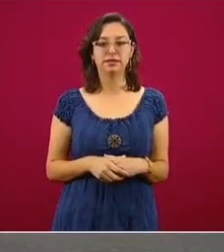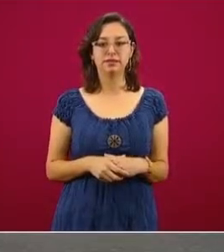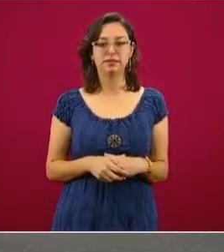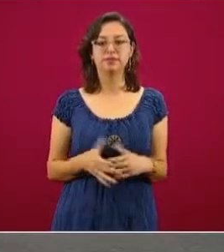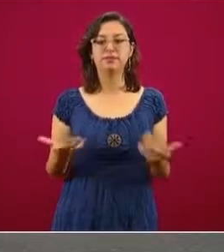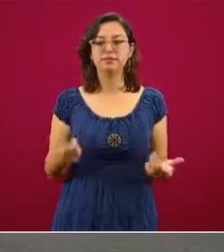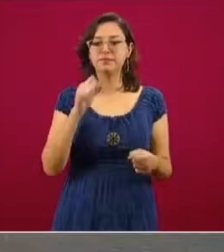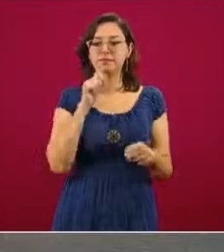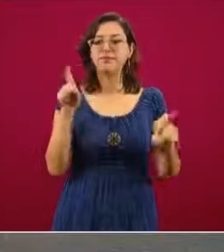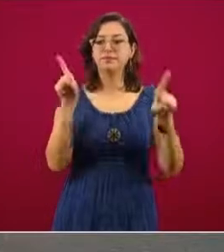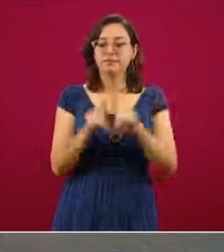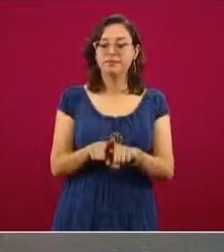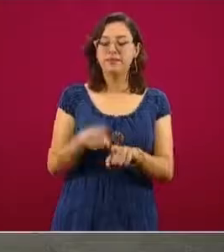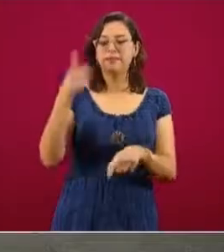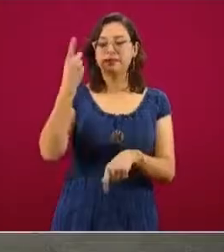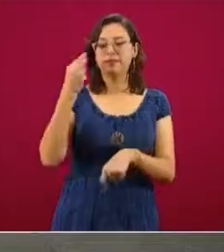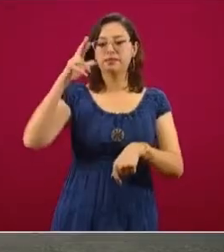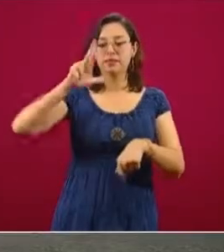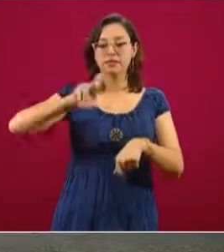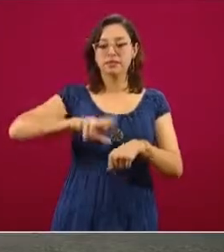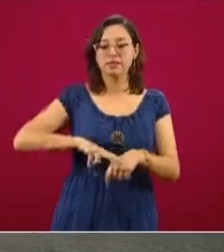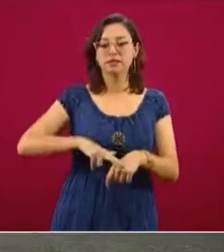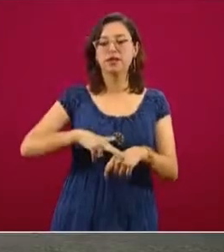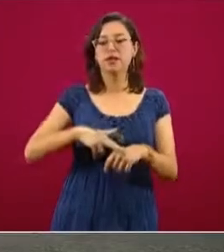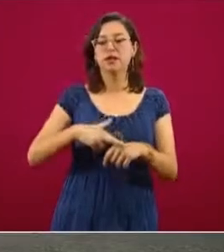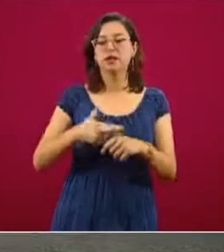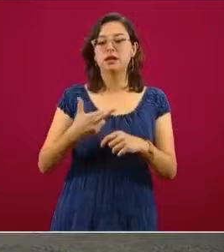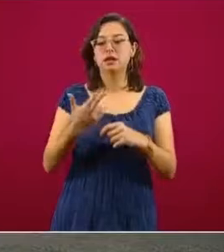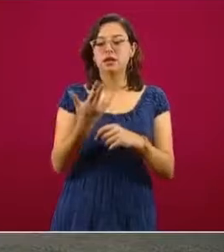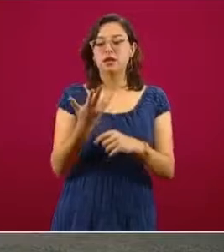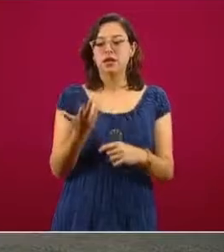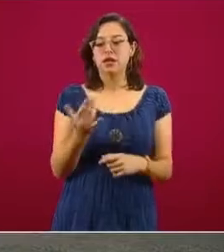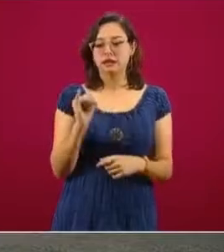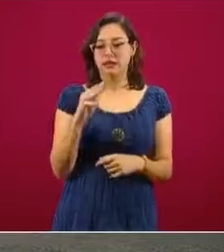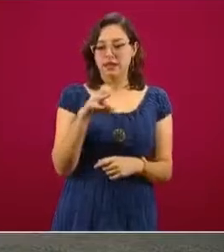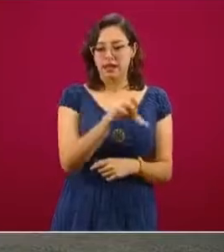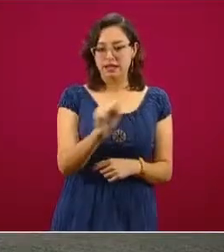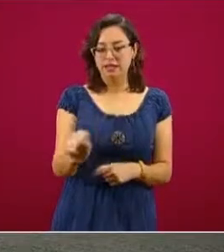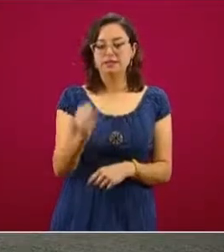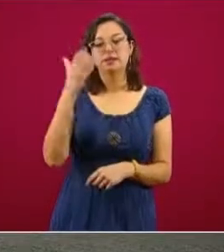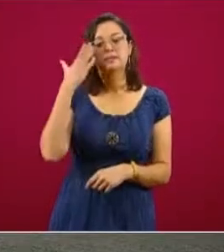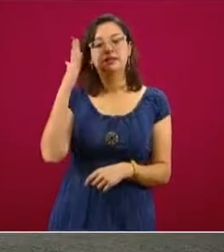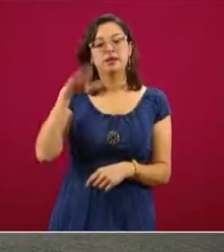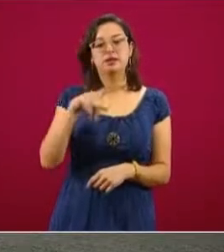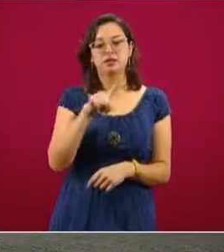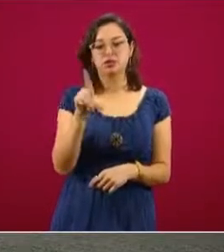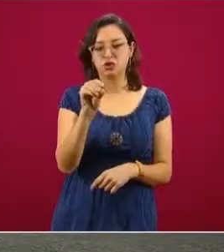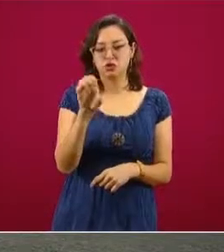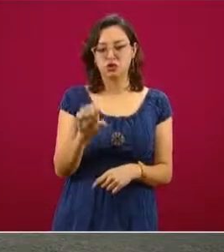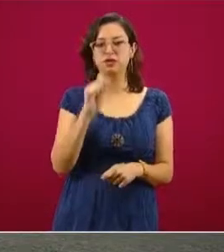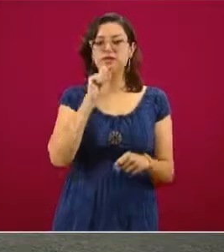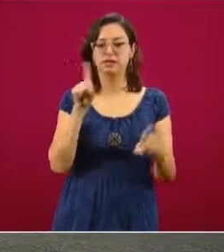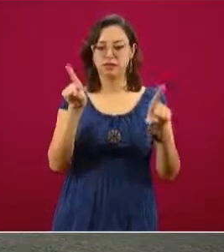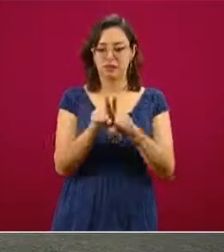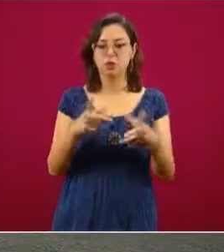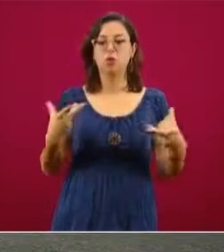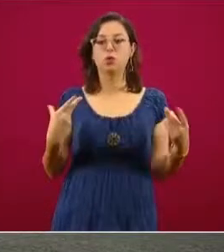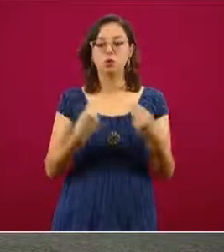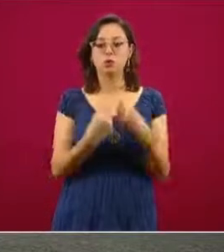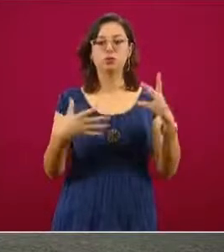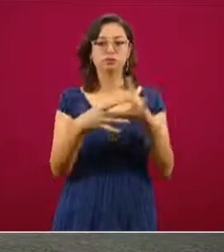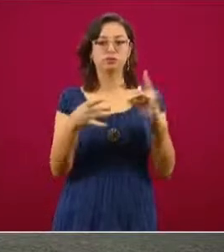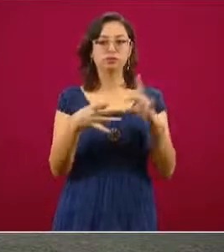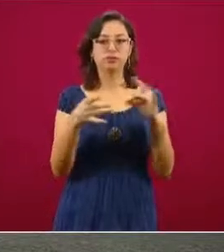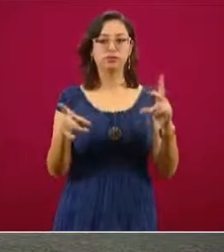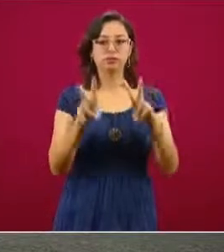y director del Instituto Mexicano del Seguro Social, el maestro Zoe Robledo, quien hablarán ellos en conjunto del mismo